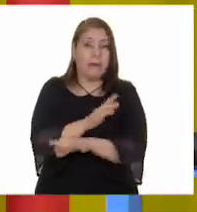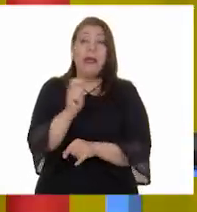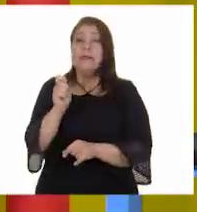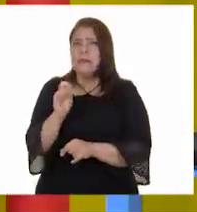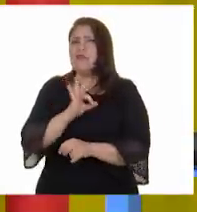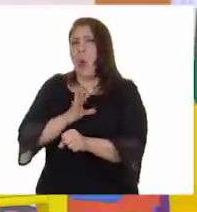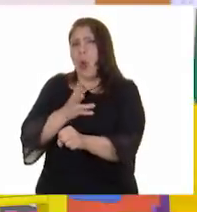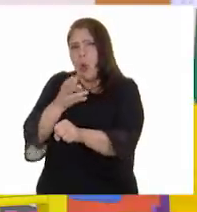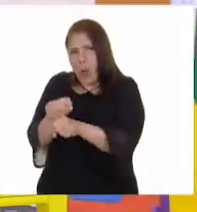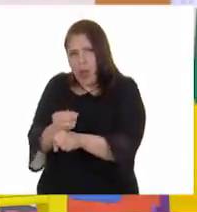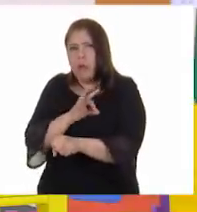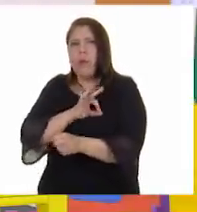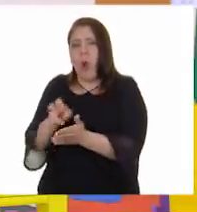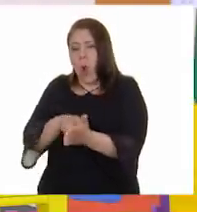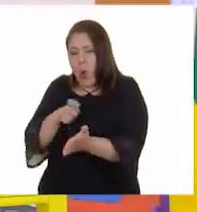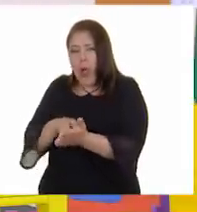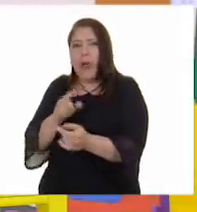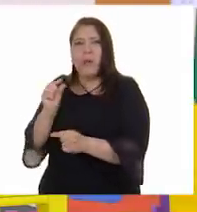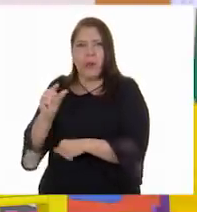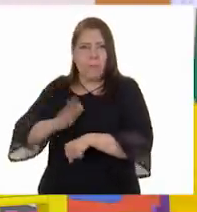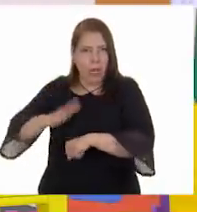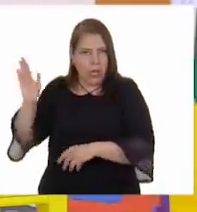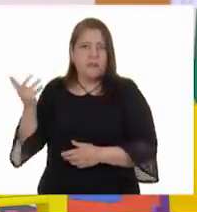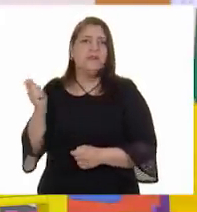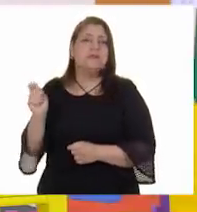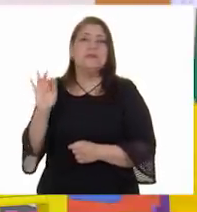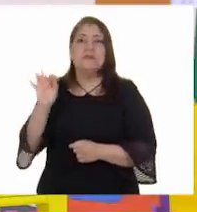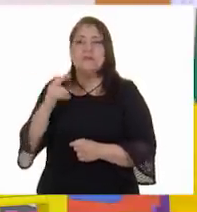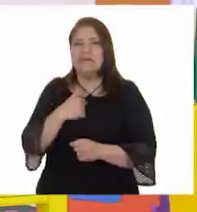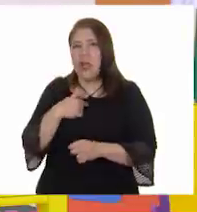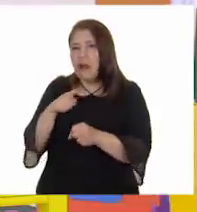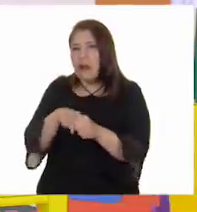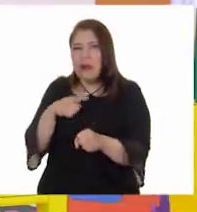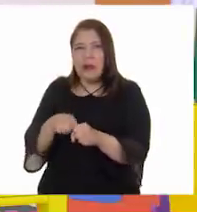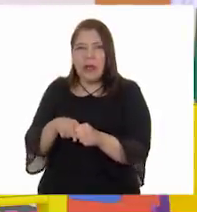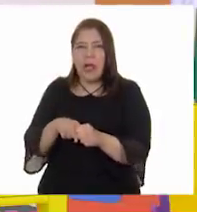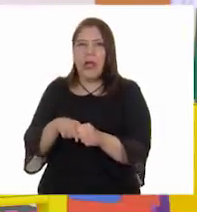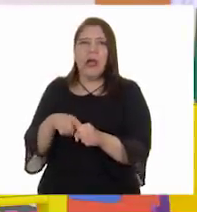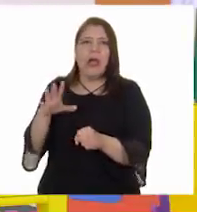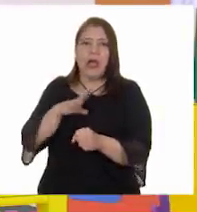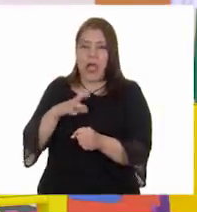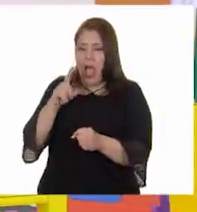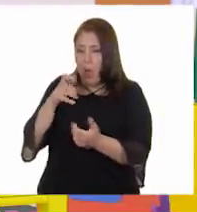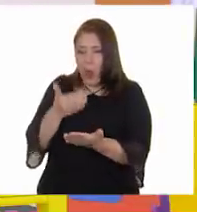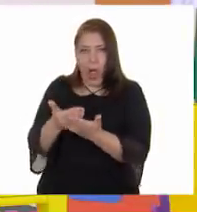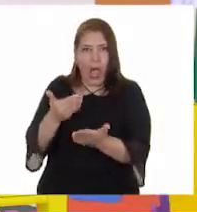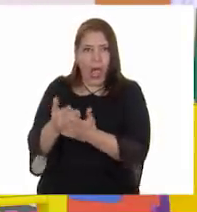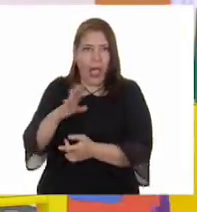modificarlo un poquito más si mi color sigue estando húmedo